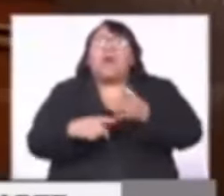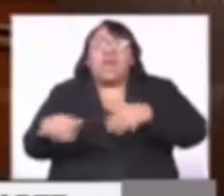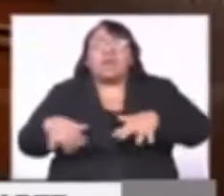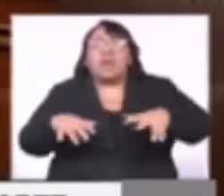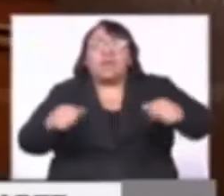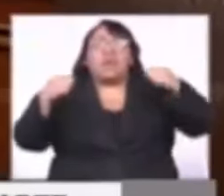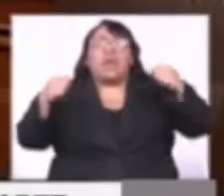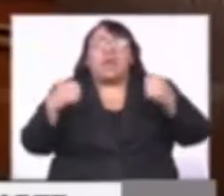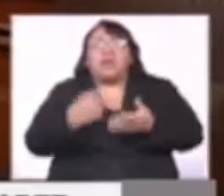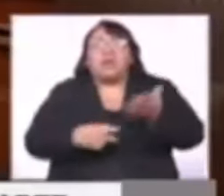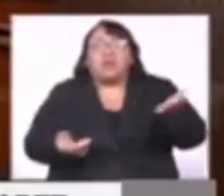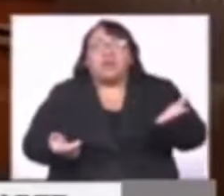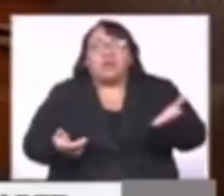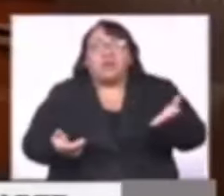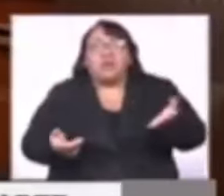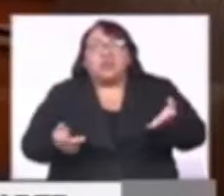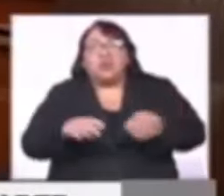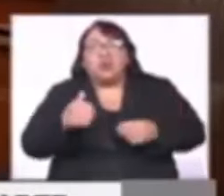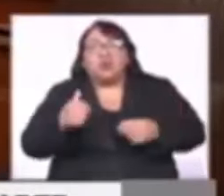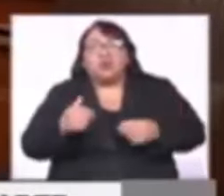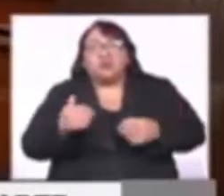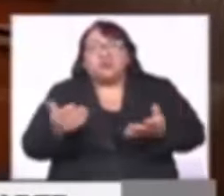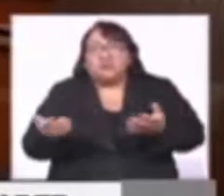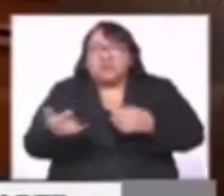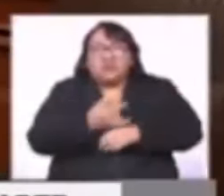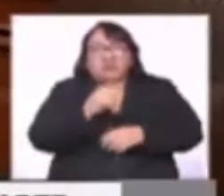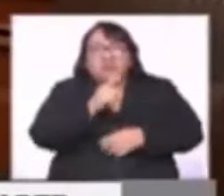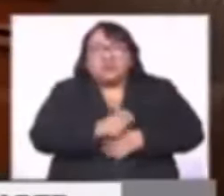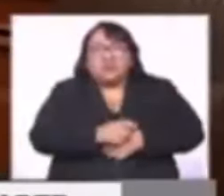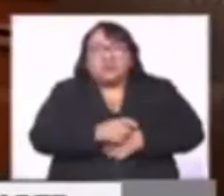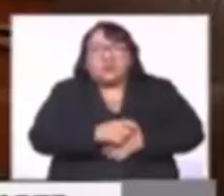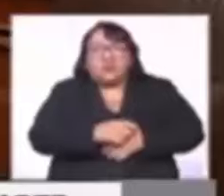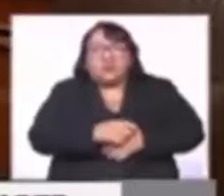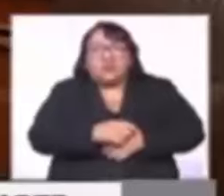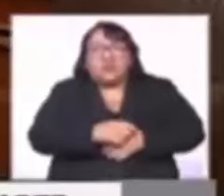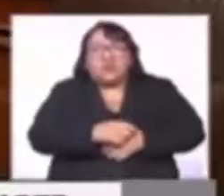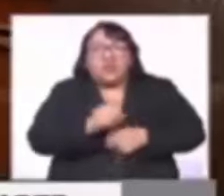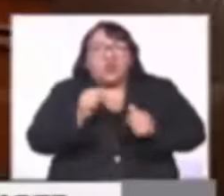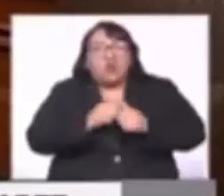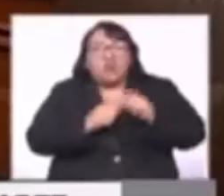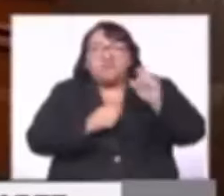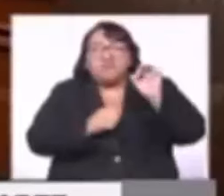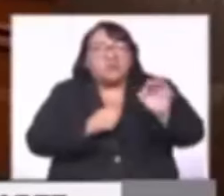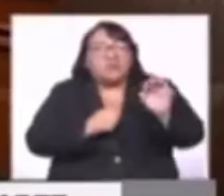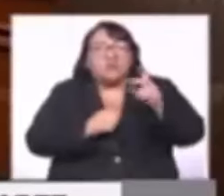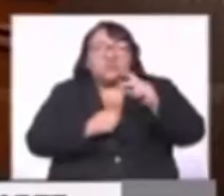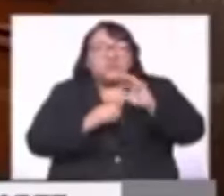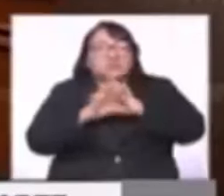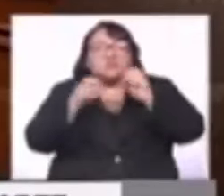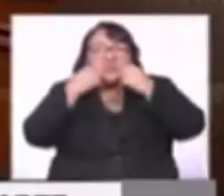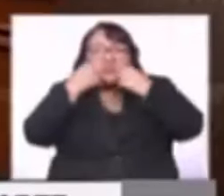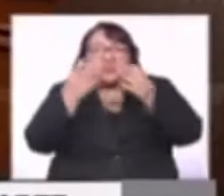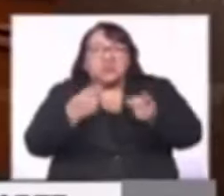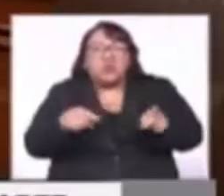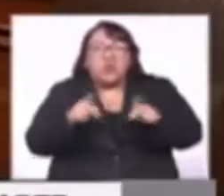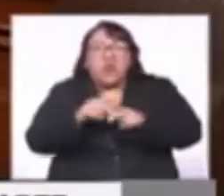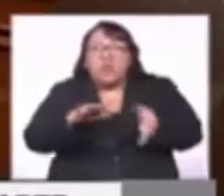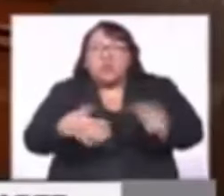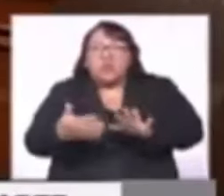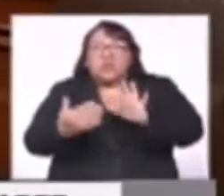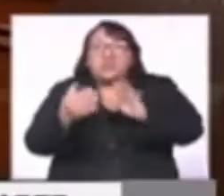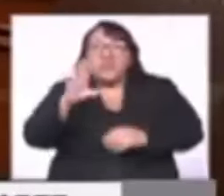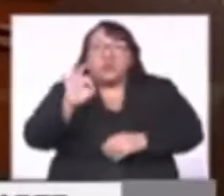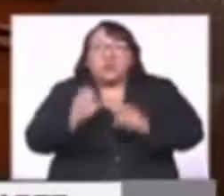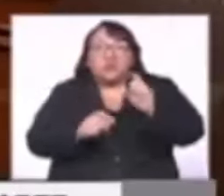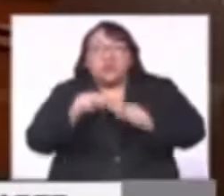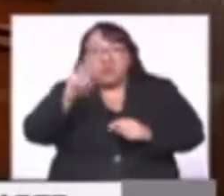movilizaba democráticamente en contra de su régimen. Y con el mismo cinismo que le permitió tolerar y ser cómplice de la muerte de 50